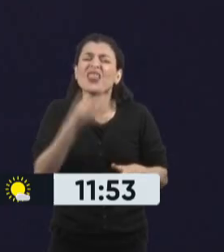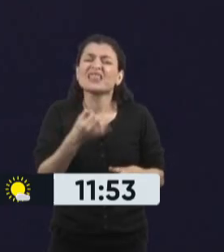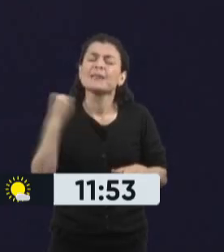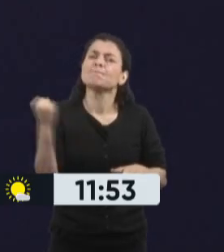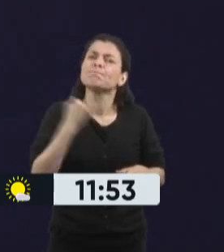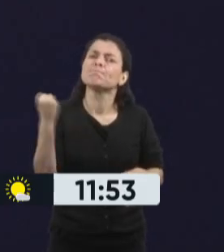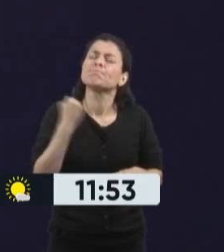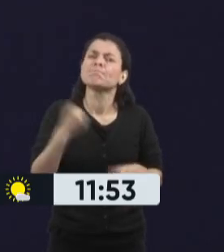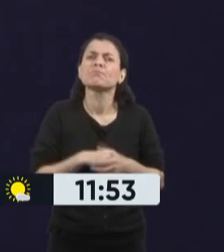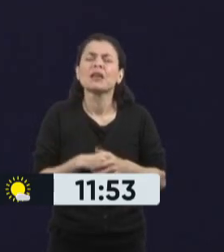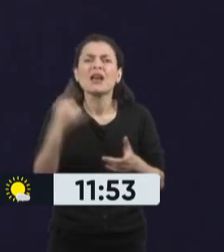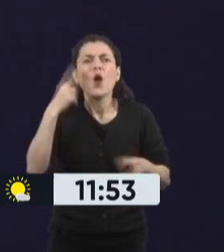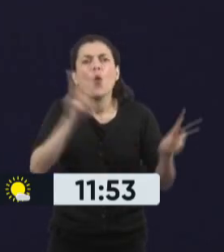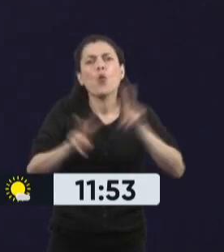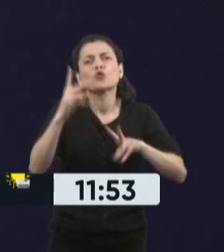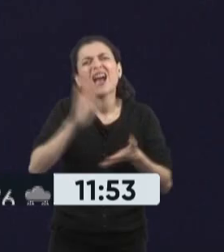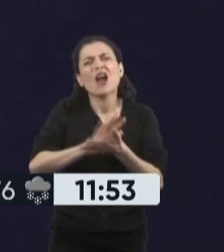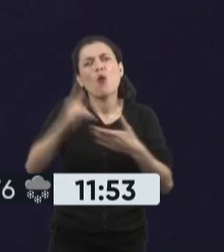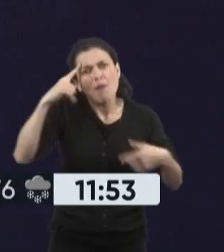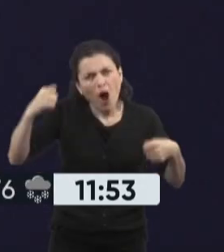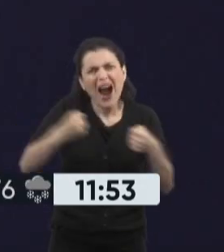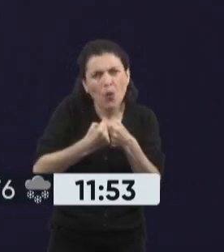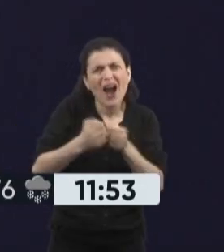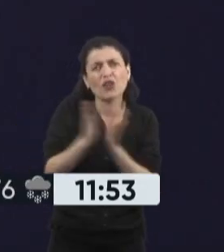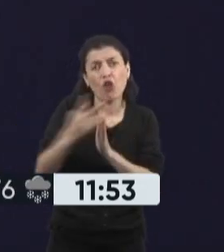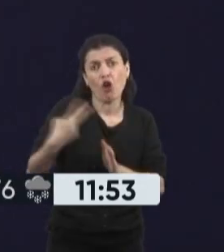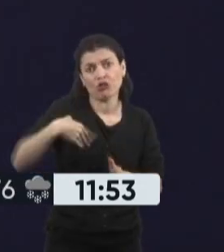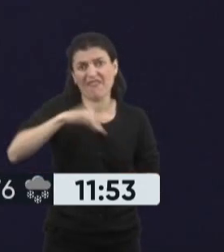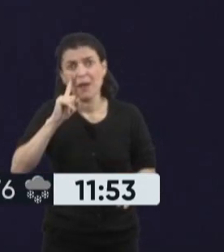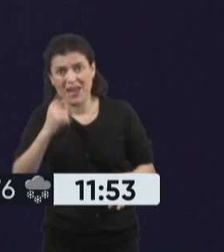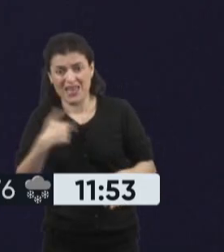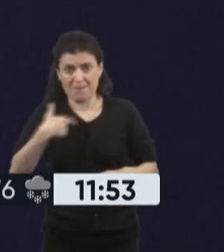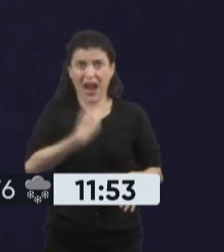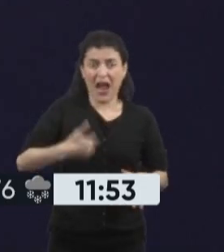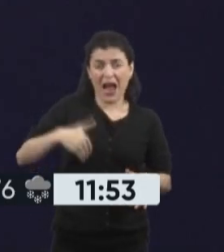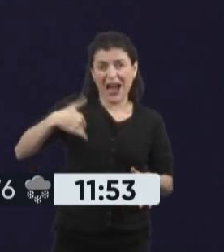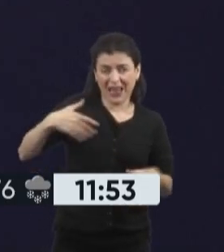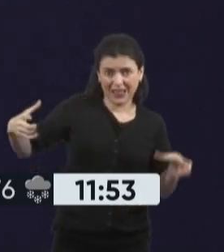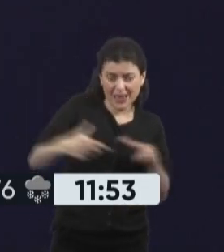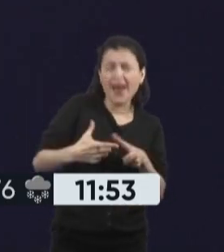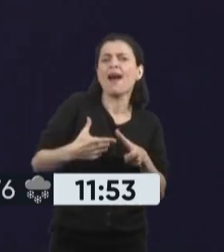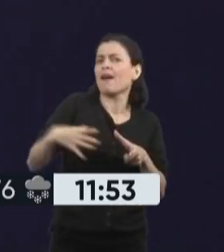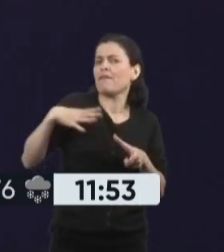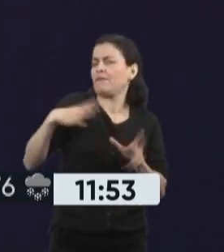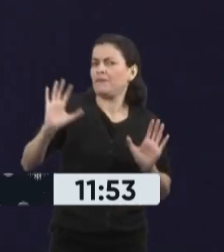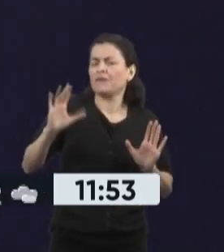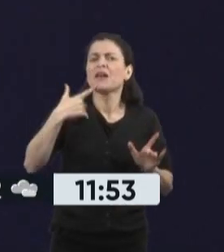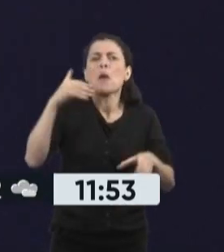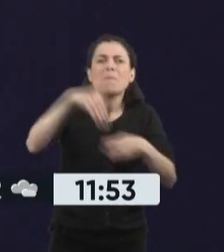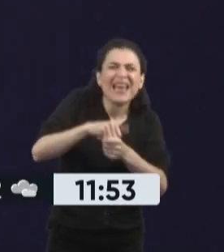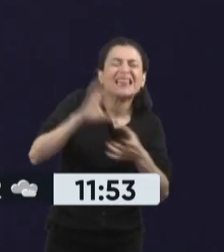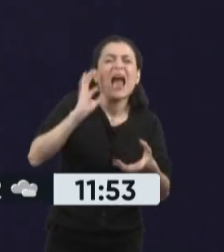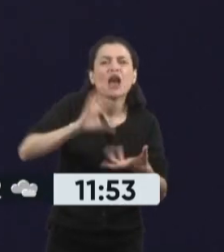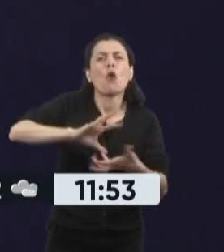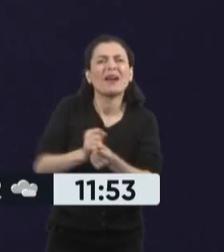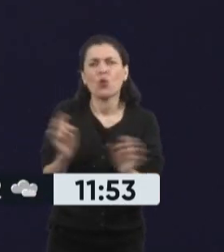intenciones de llegar a un nuevo acuerdo, más allá de la falta, por supuesto, de la discusión formal, estamos sobrecumpliendo